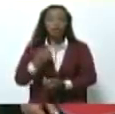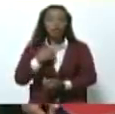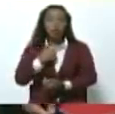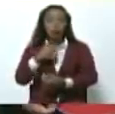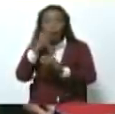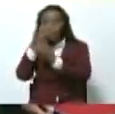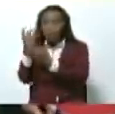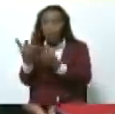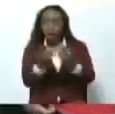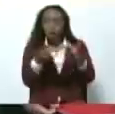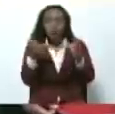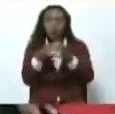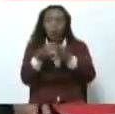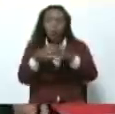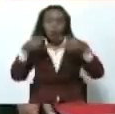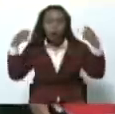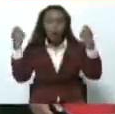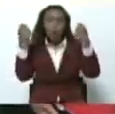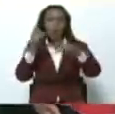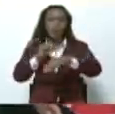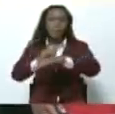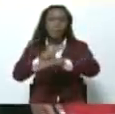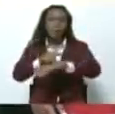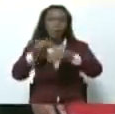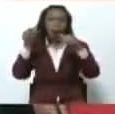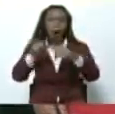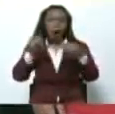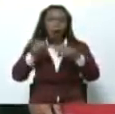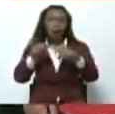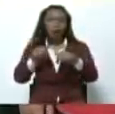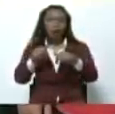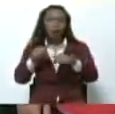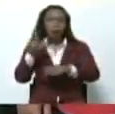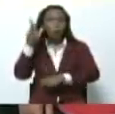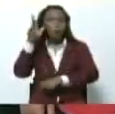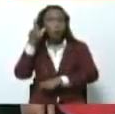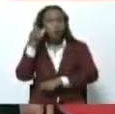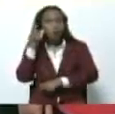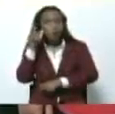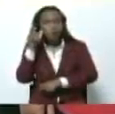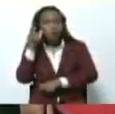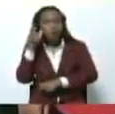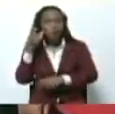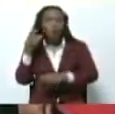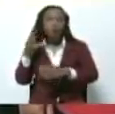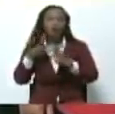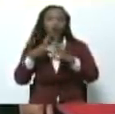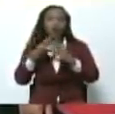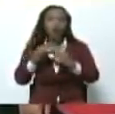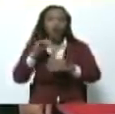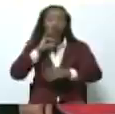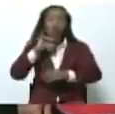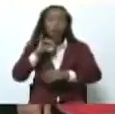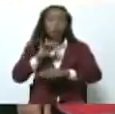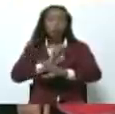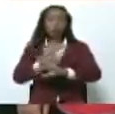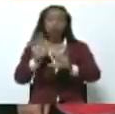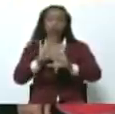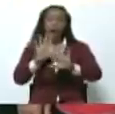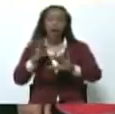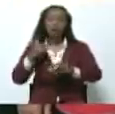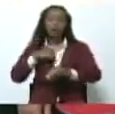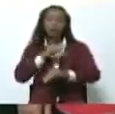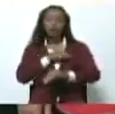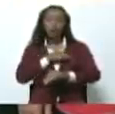al comando de campaña un poco más temprano aquí para escuchar toda la información que ya en